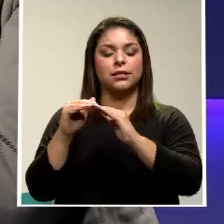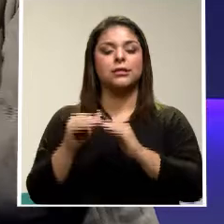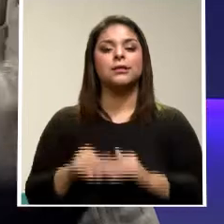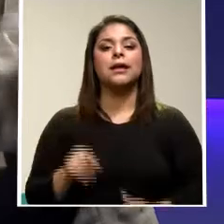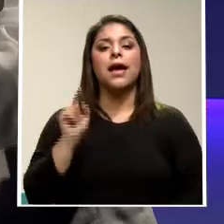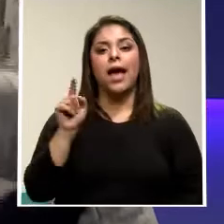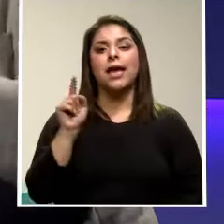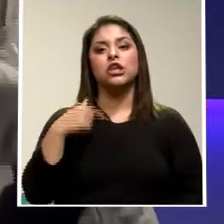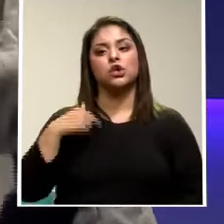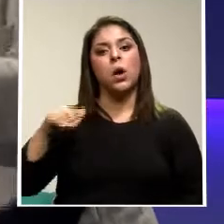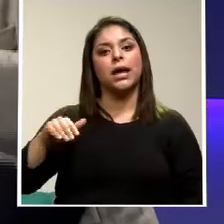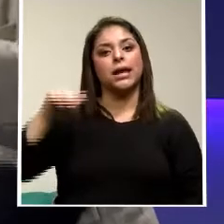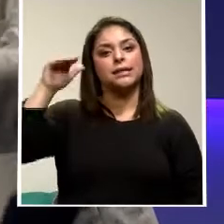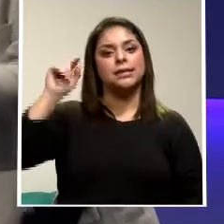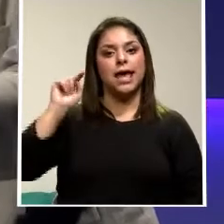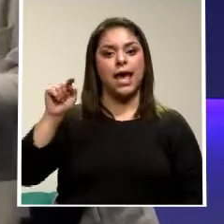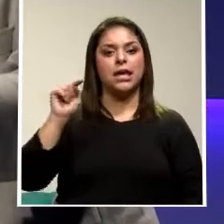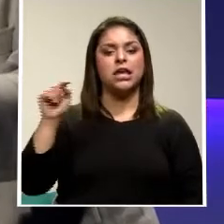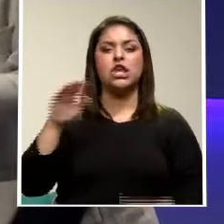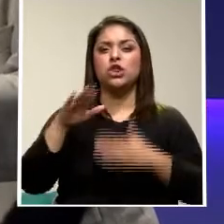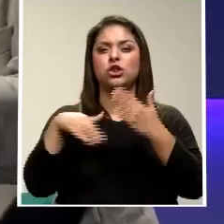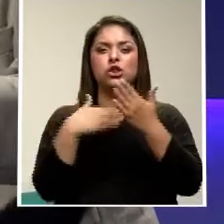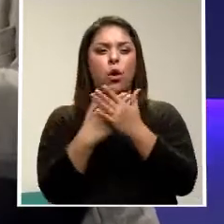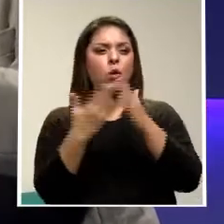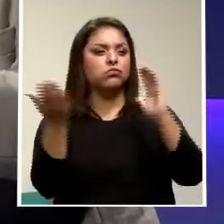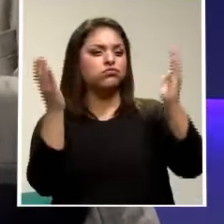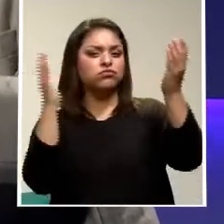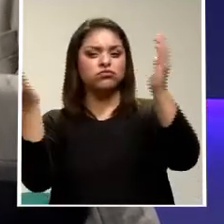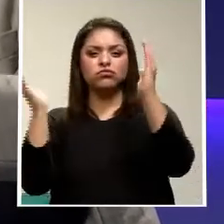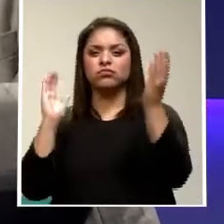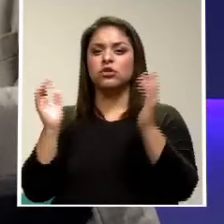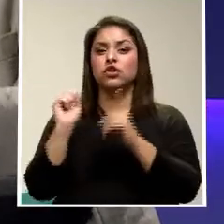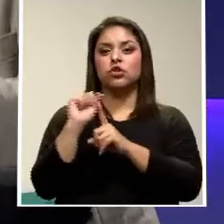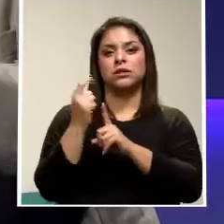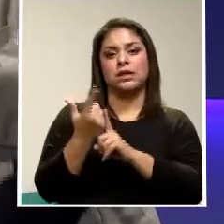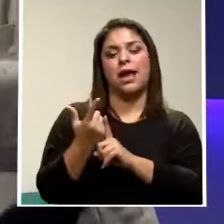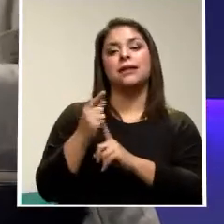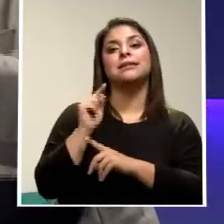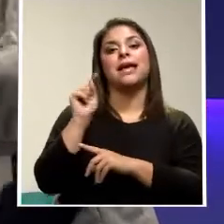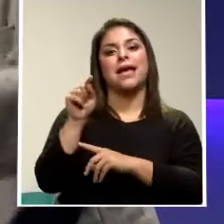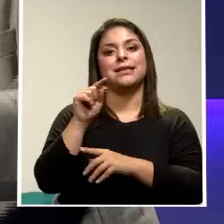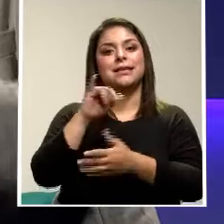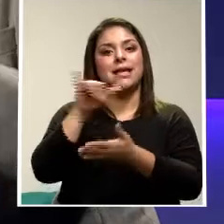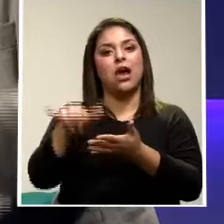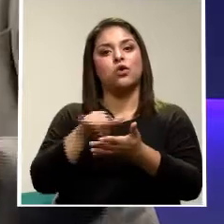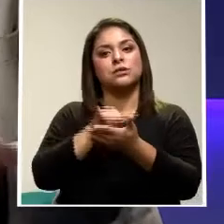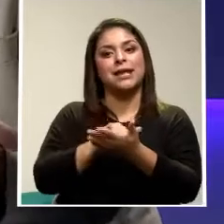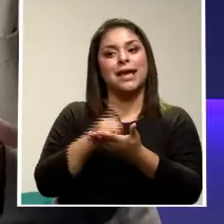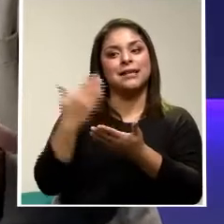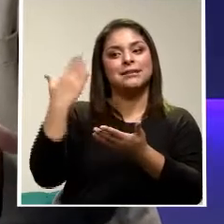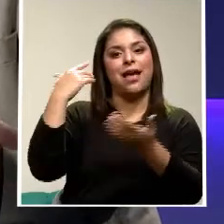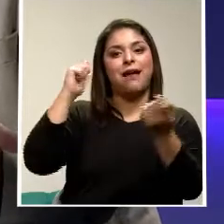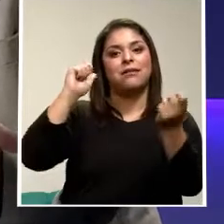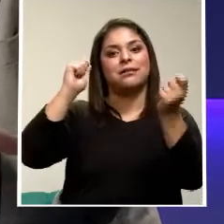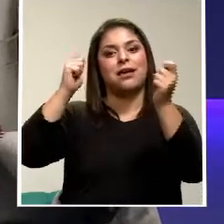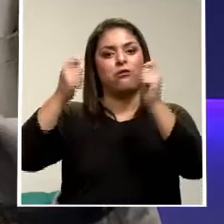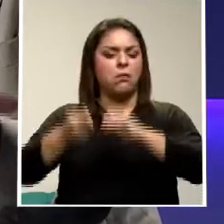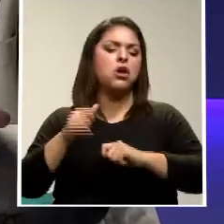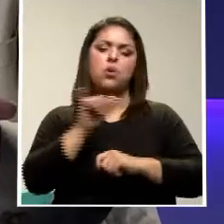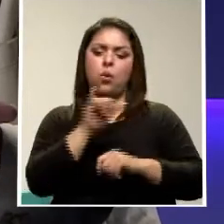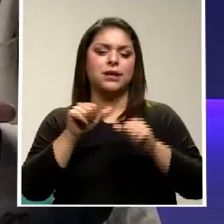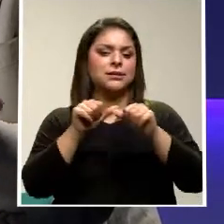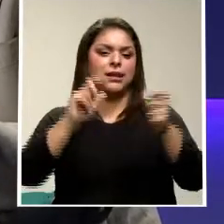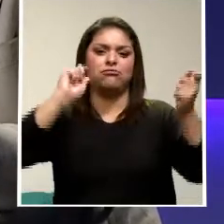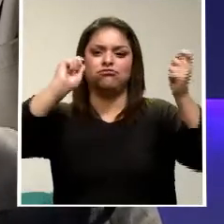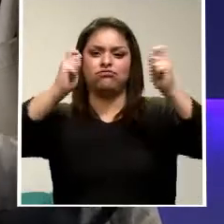y con todos los contrastes sociales de esa San José que se estaba transformando, como siempre se está transformando